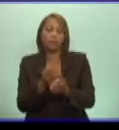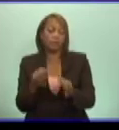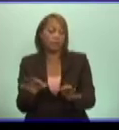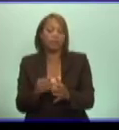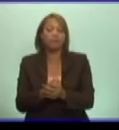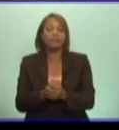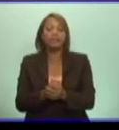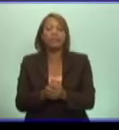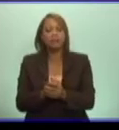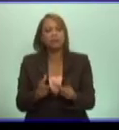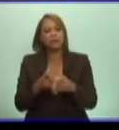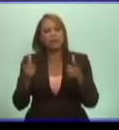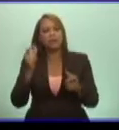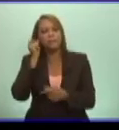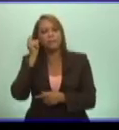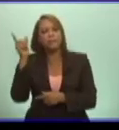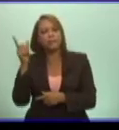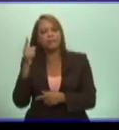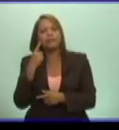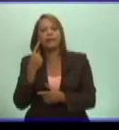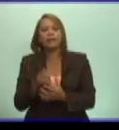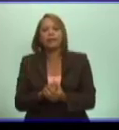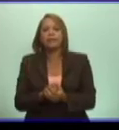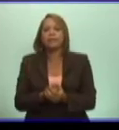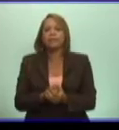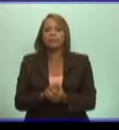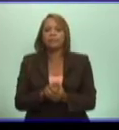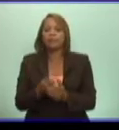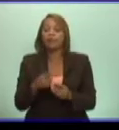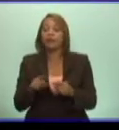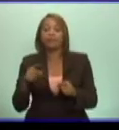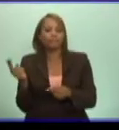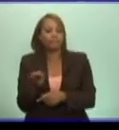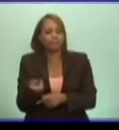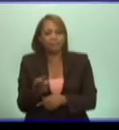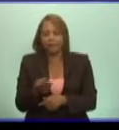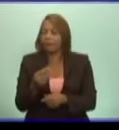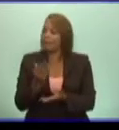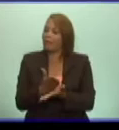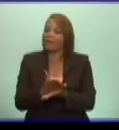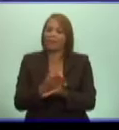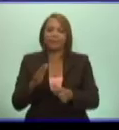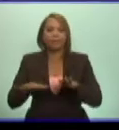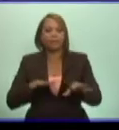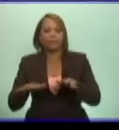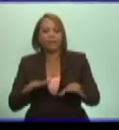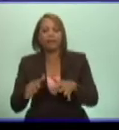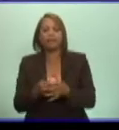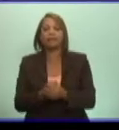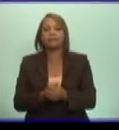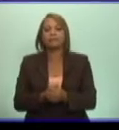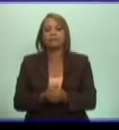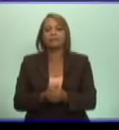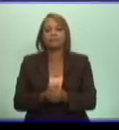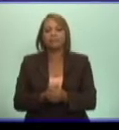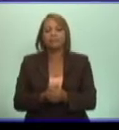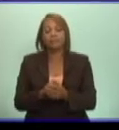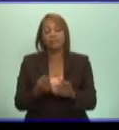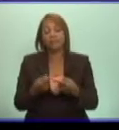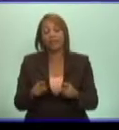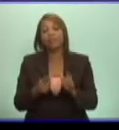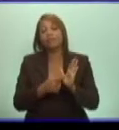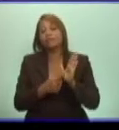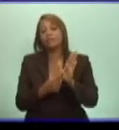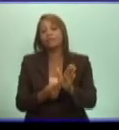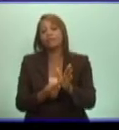una gran experiencia, también ha sido un gran reto por la premura en que tenemos que preparar nuestras clases. Esta tarea que ha demostrado una vez más